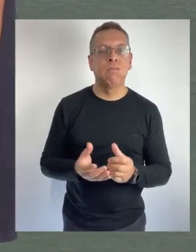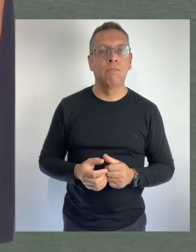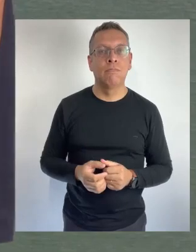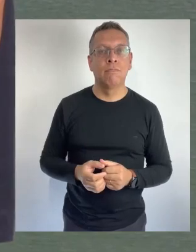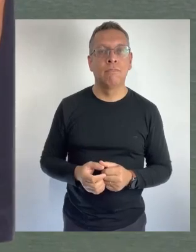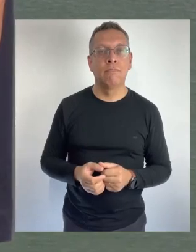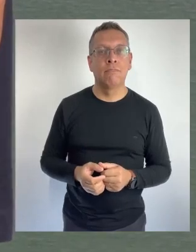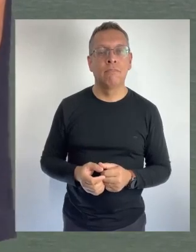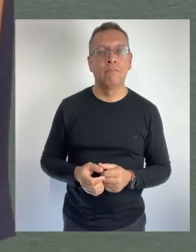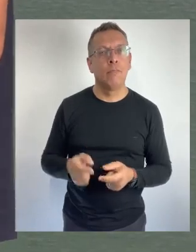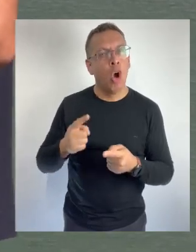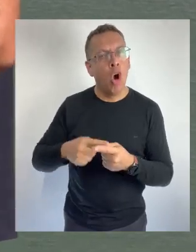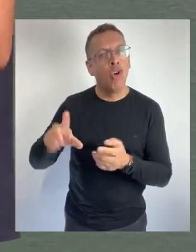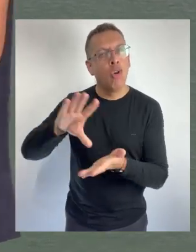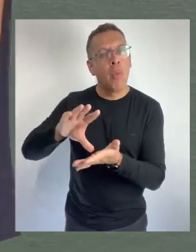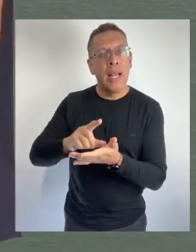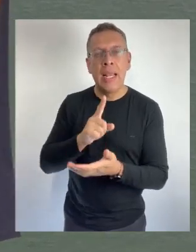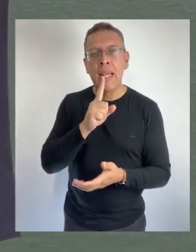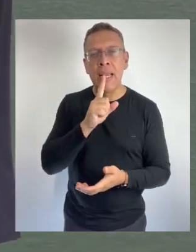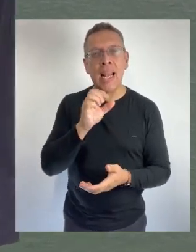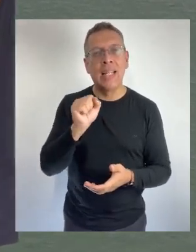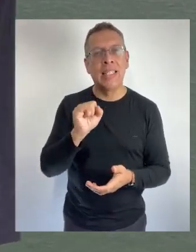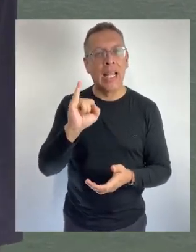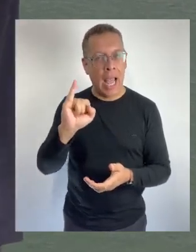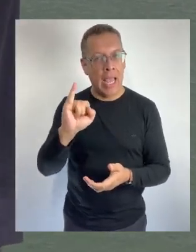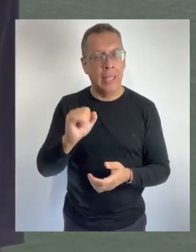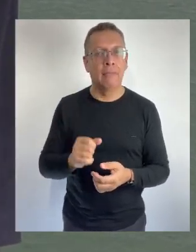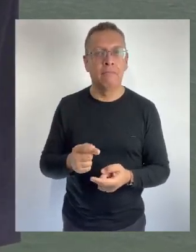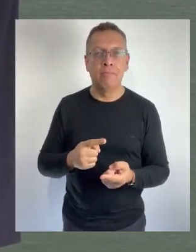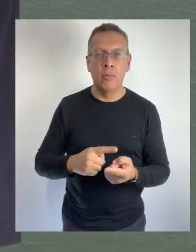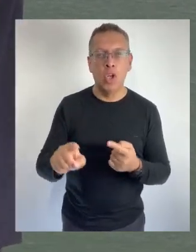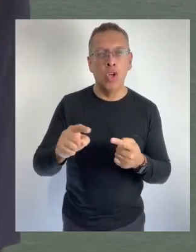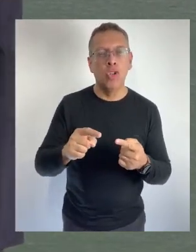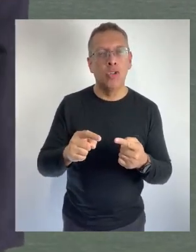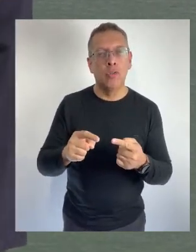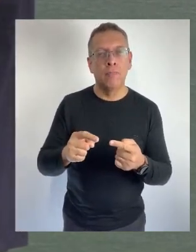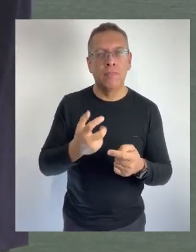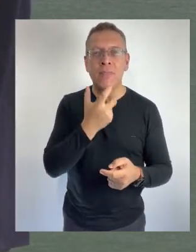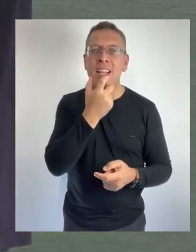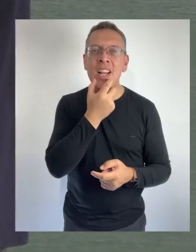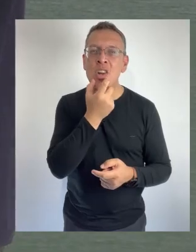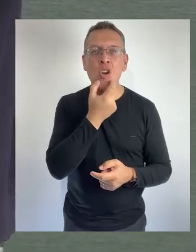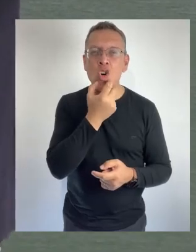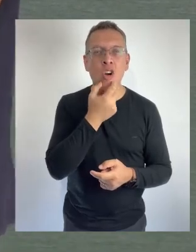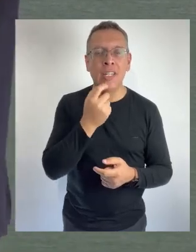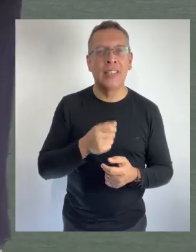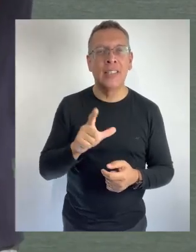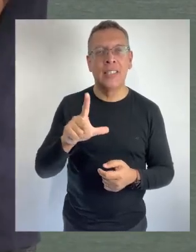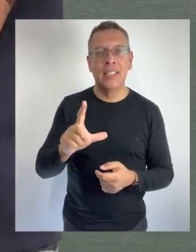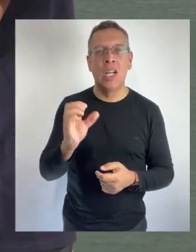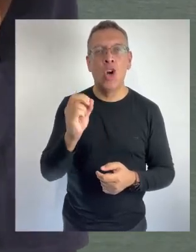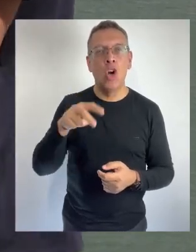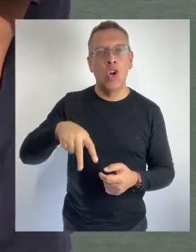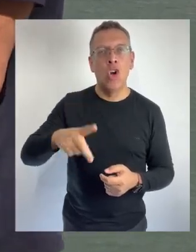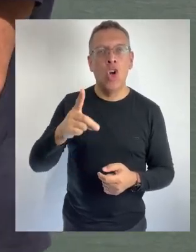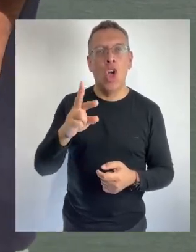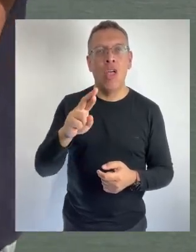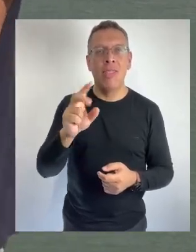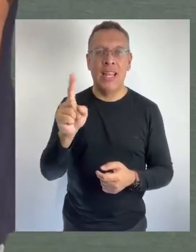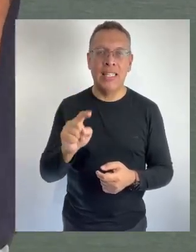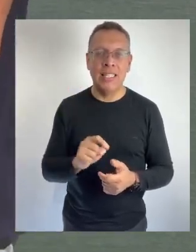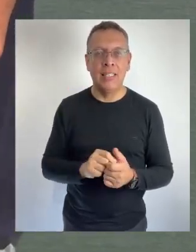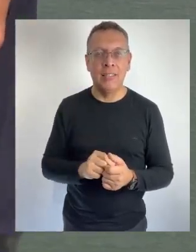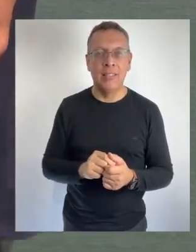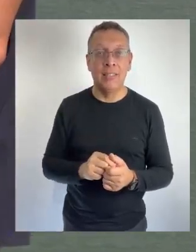cocina en Tailandia, mira, ¿ya? En Londres. ¿Ya? Y también acá en Chile los platos que no conocía antes, como el pastel